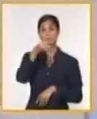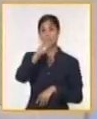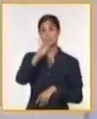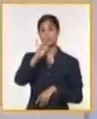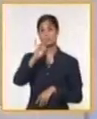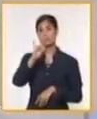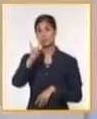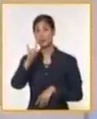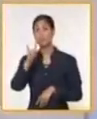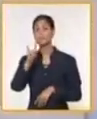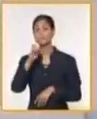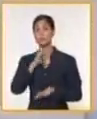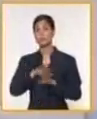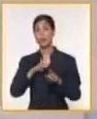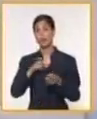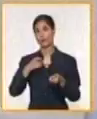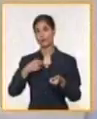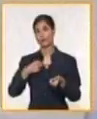revolución,